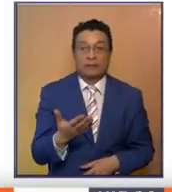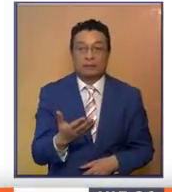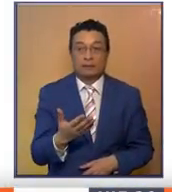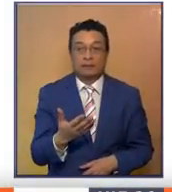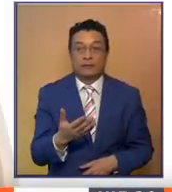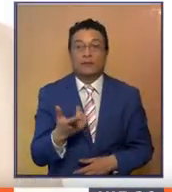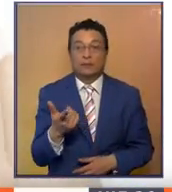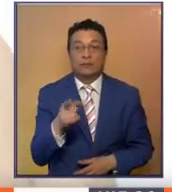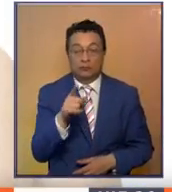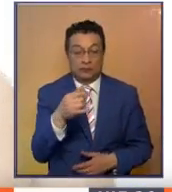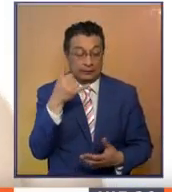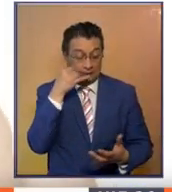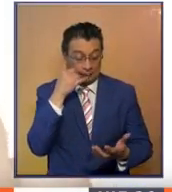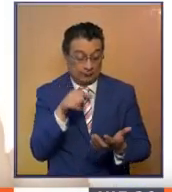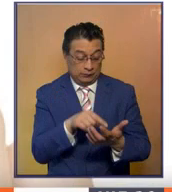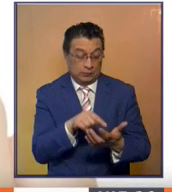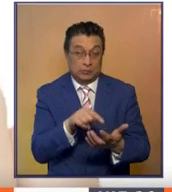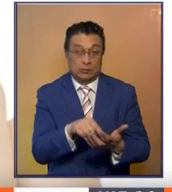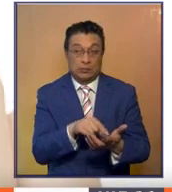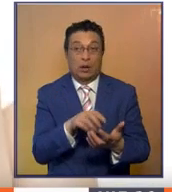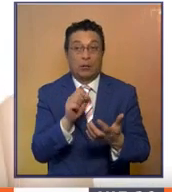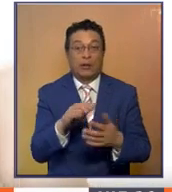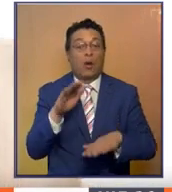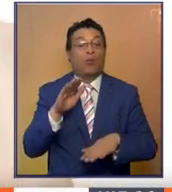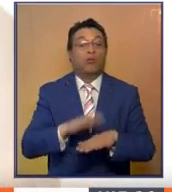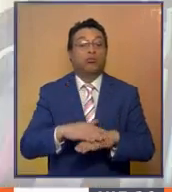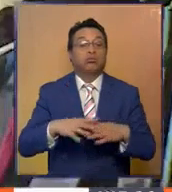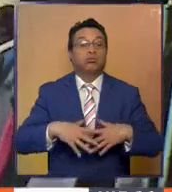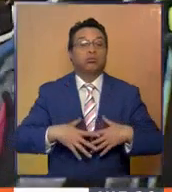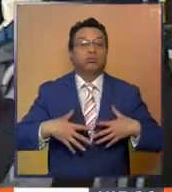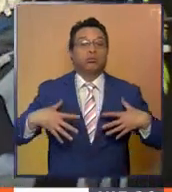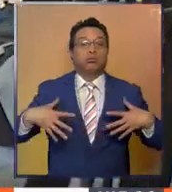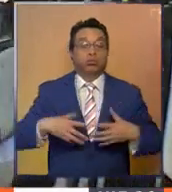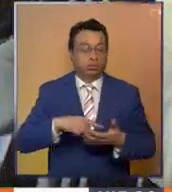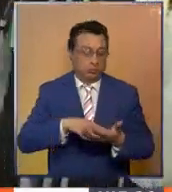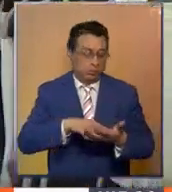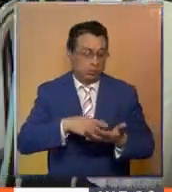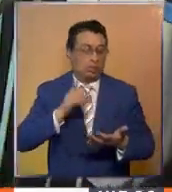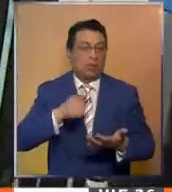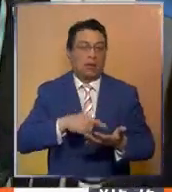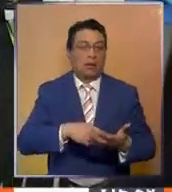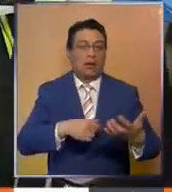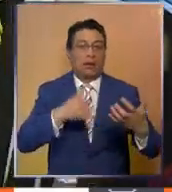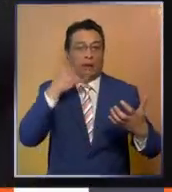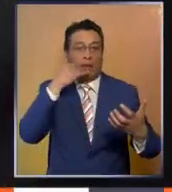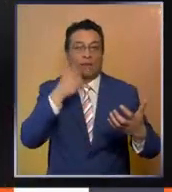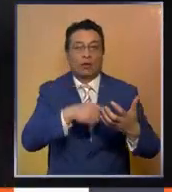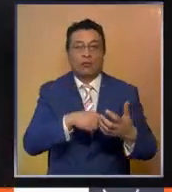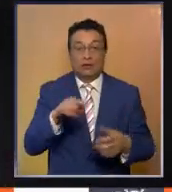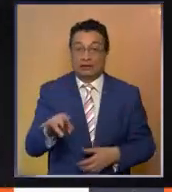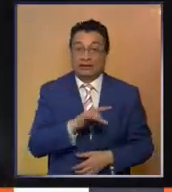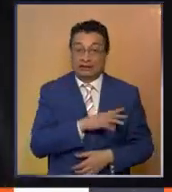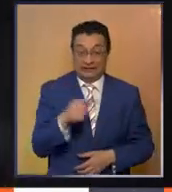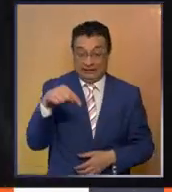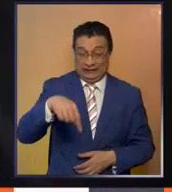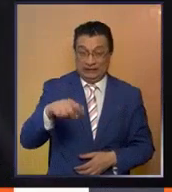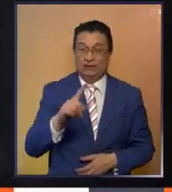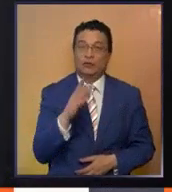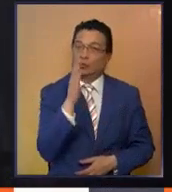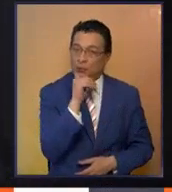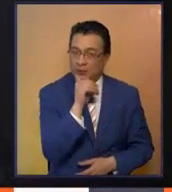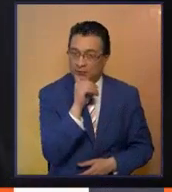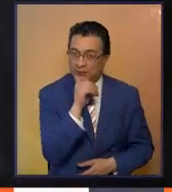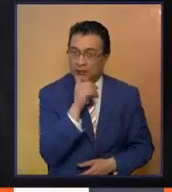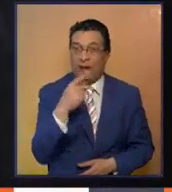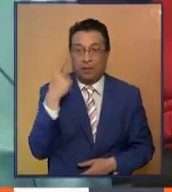través de tu smartphone, puedes elegir la temperatura de tu dispositivo. Esta ropa no está disponible en Chile, pero acá aseguran que